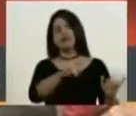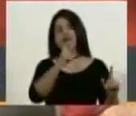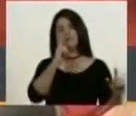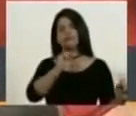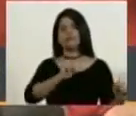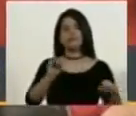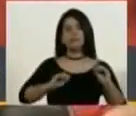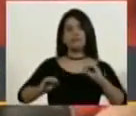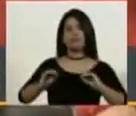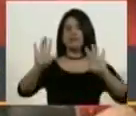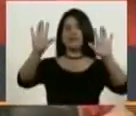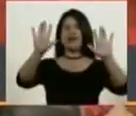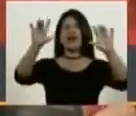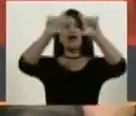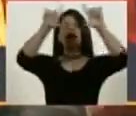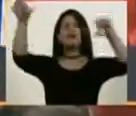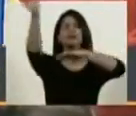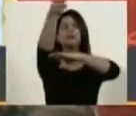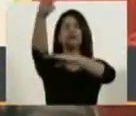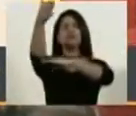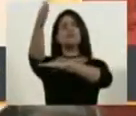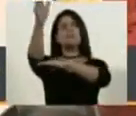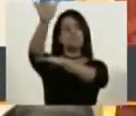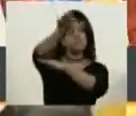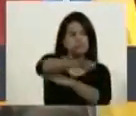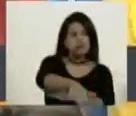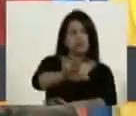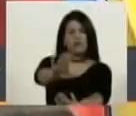Baje aquí, compadre, que no deja la cámara ya, por favor.